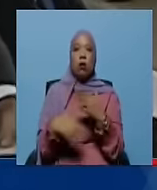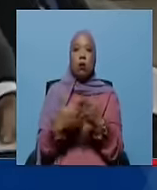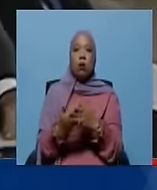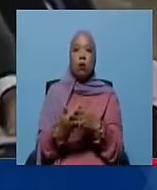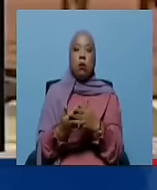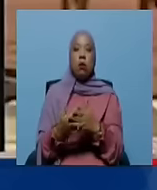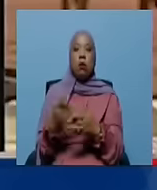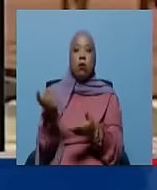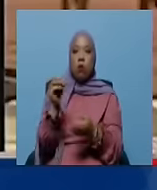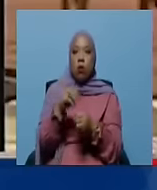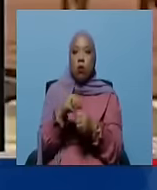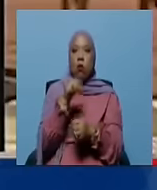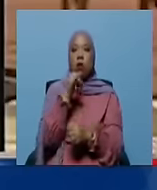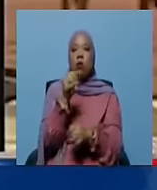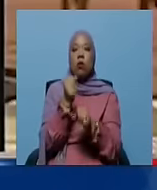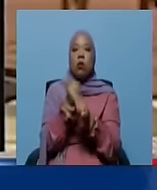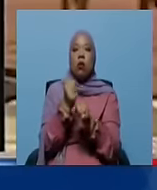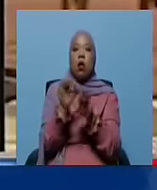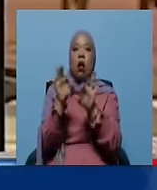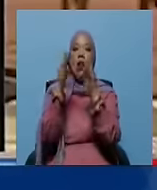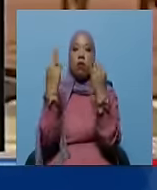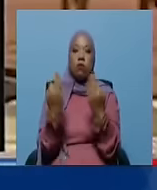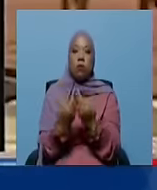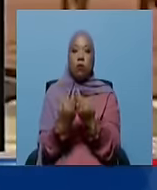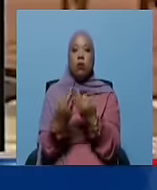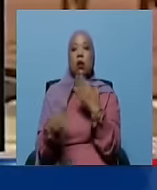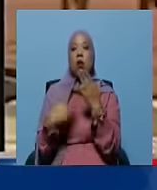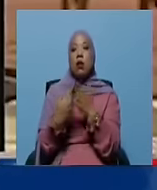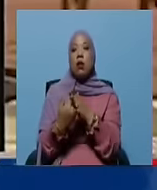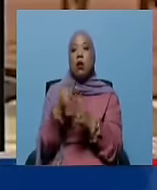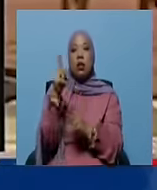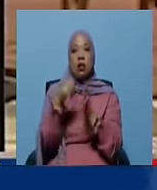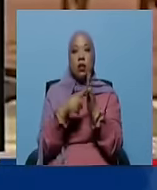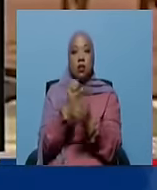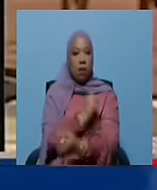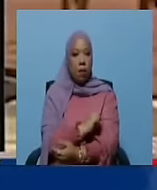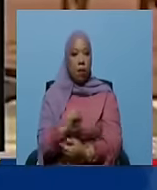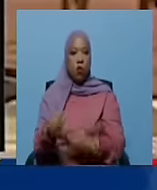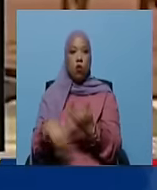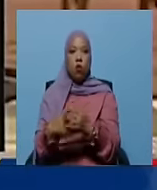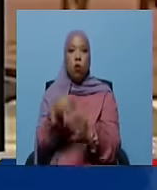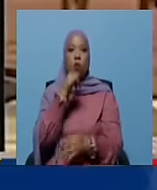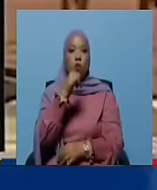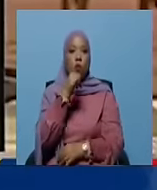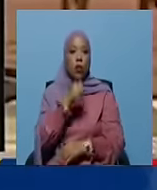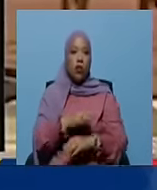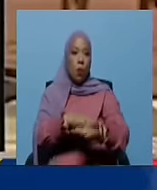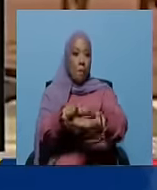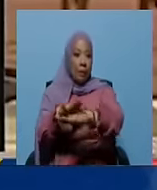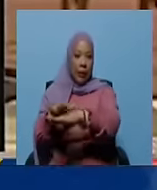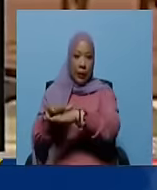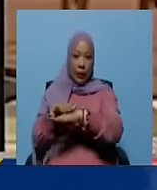por WeChat, le informen a su familia, ya estarían 100 millones de personas informadas.